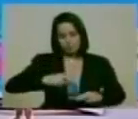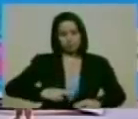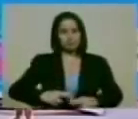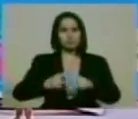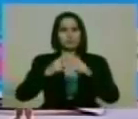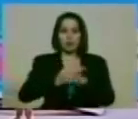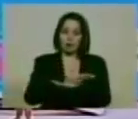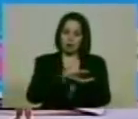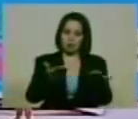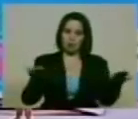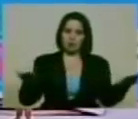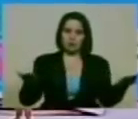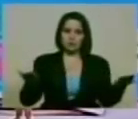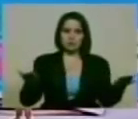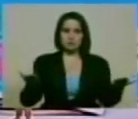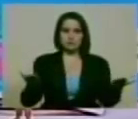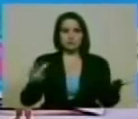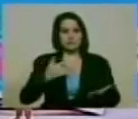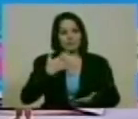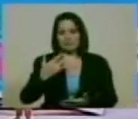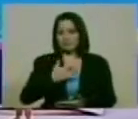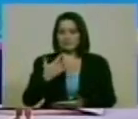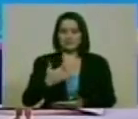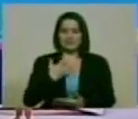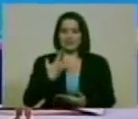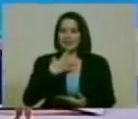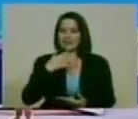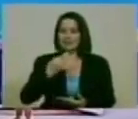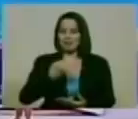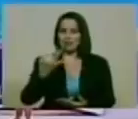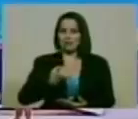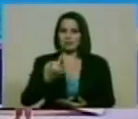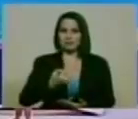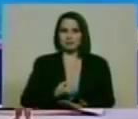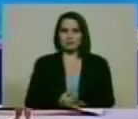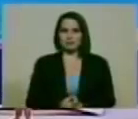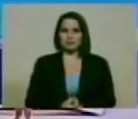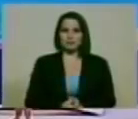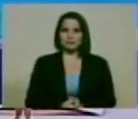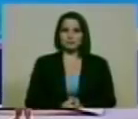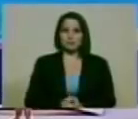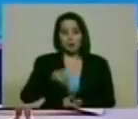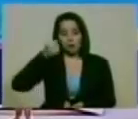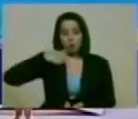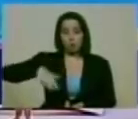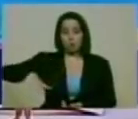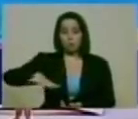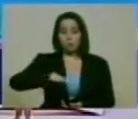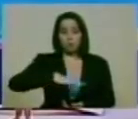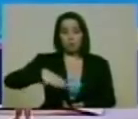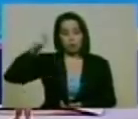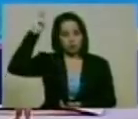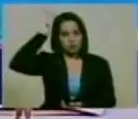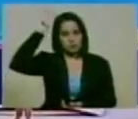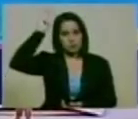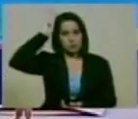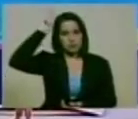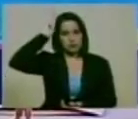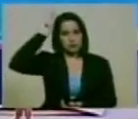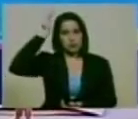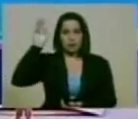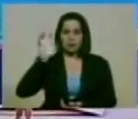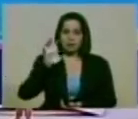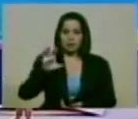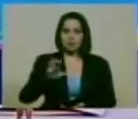Mi admiración sentida y sincera a los pueblos indígenas de nuestra